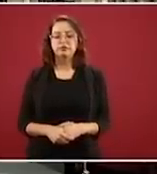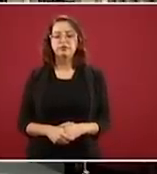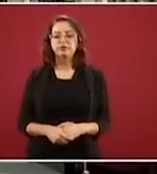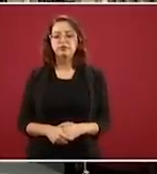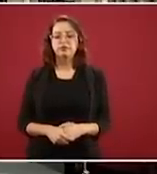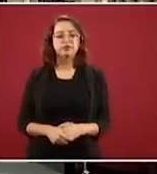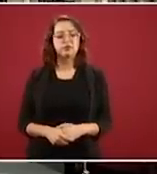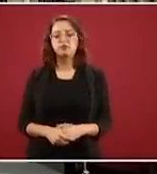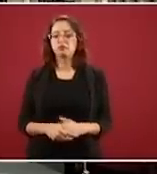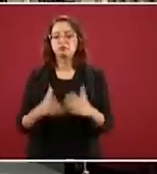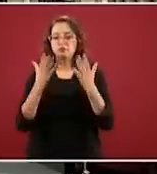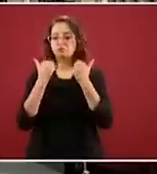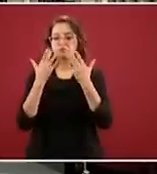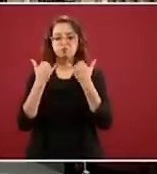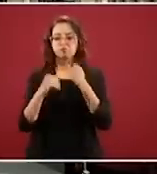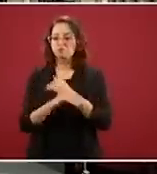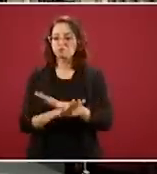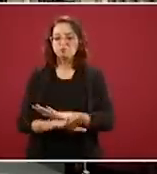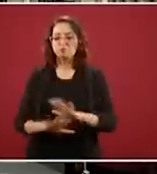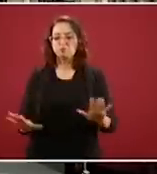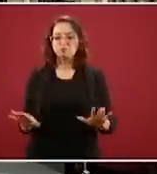No tengo yo información sobre eso.